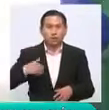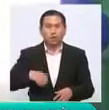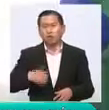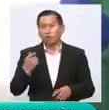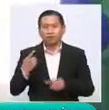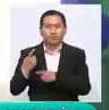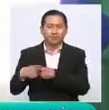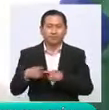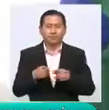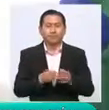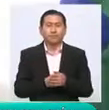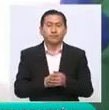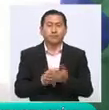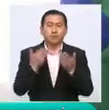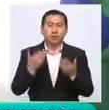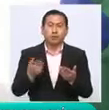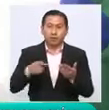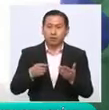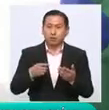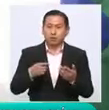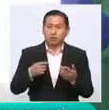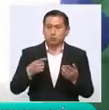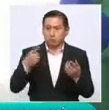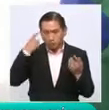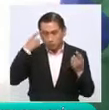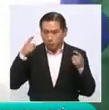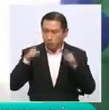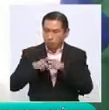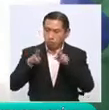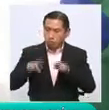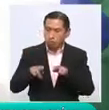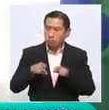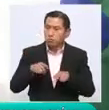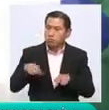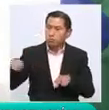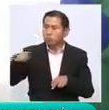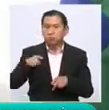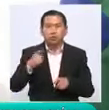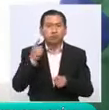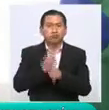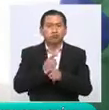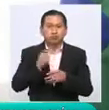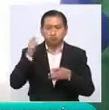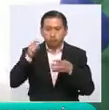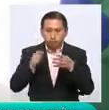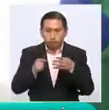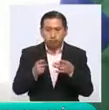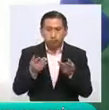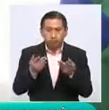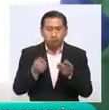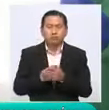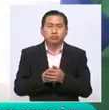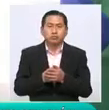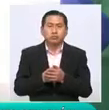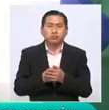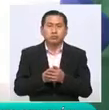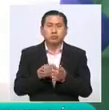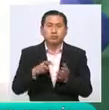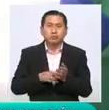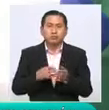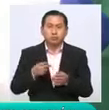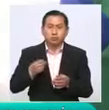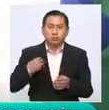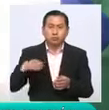El siguiente paso es la firma de un MOU, memorándum, con aquellos que cumplen con los requisitos. Entonces, no se va a